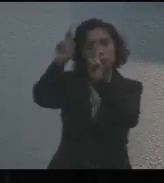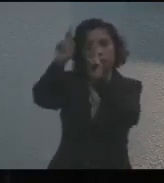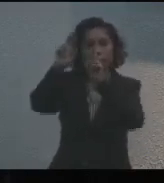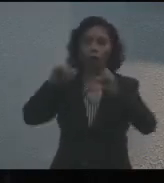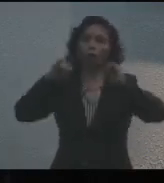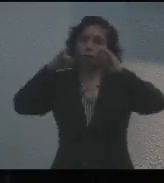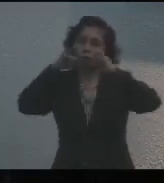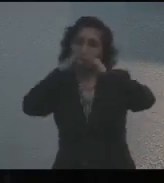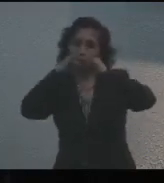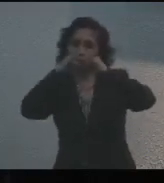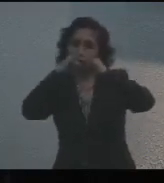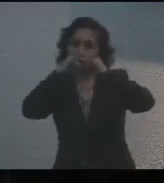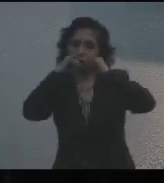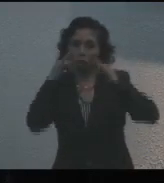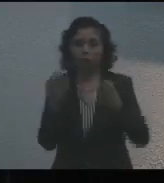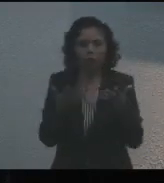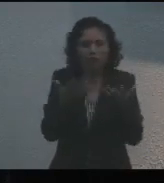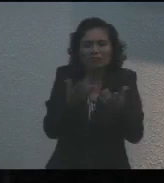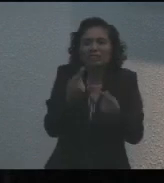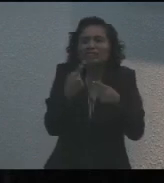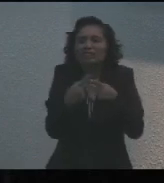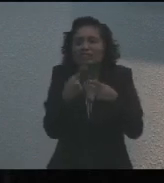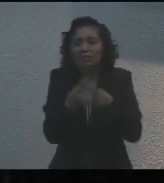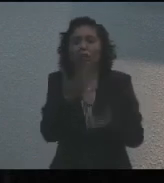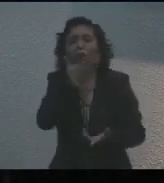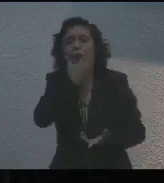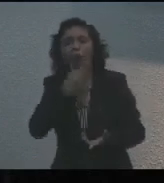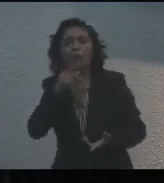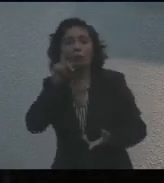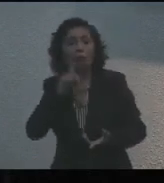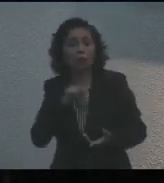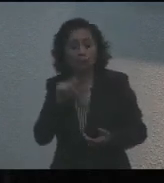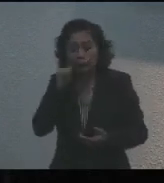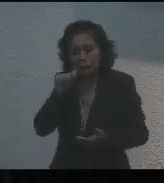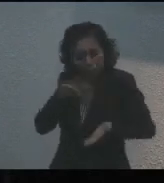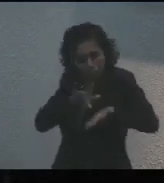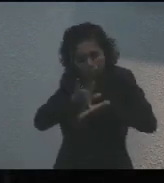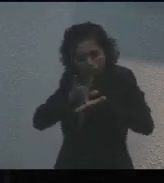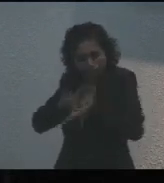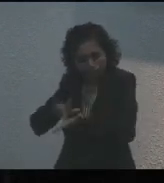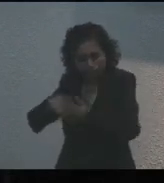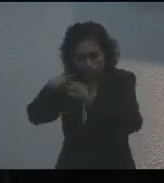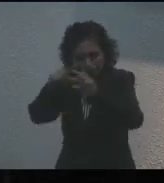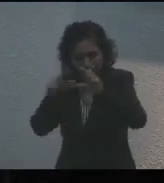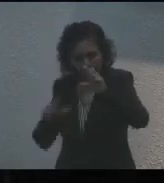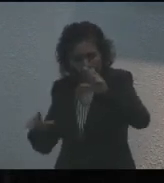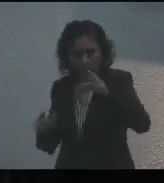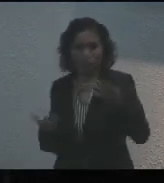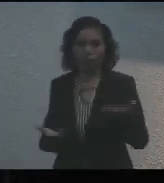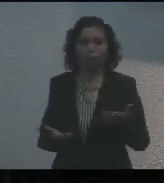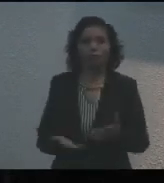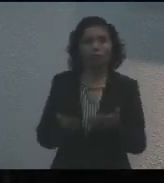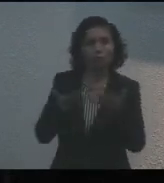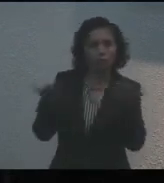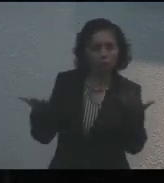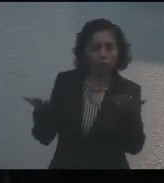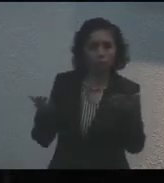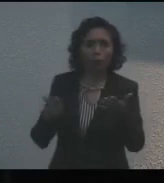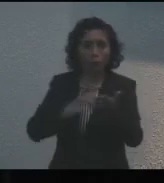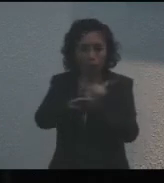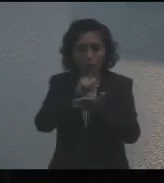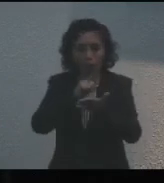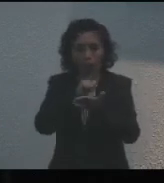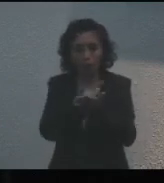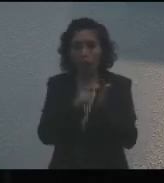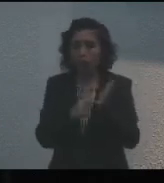institución formada por hombres y mujeres al servicio del pueblo de México, así como el gesto para decretar que